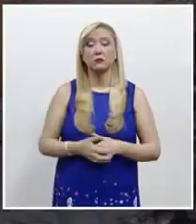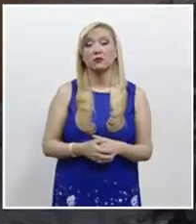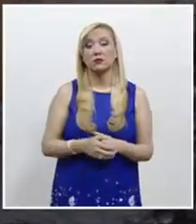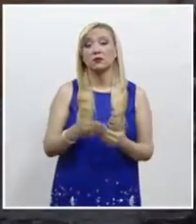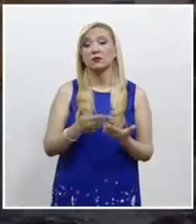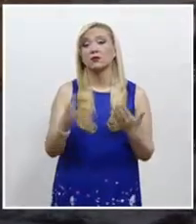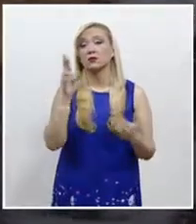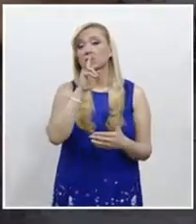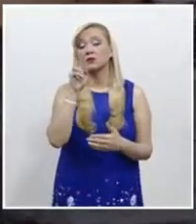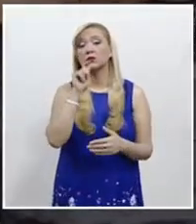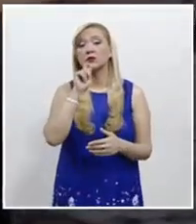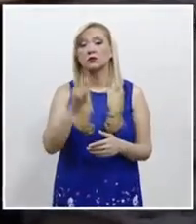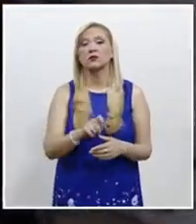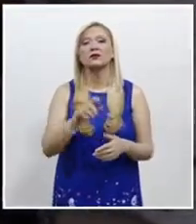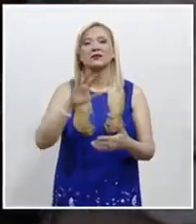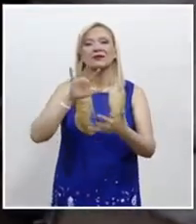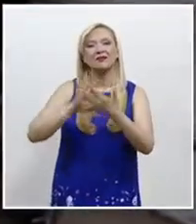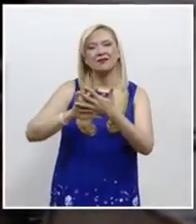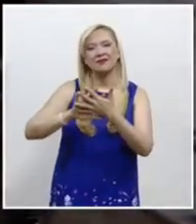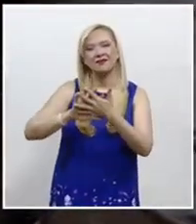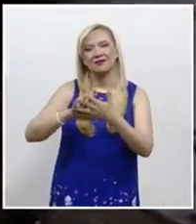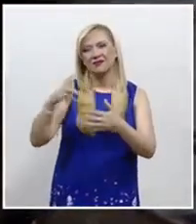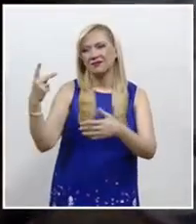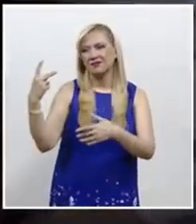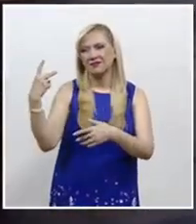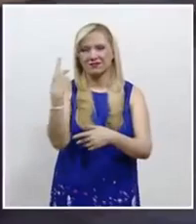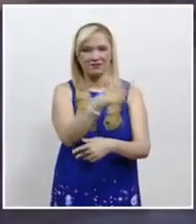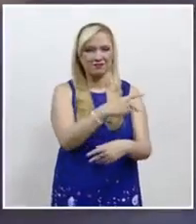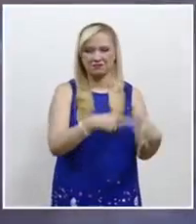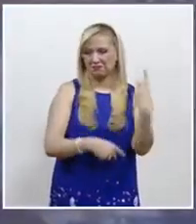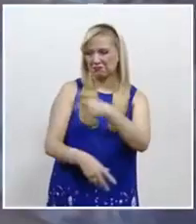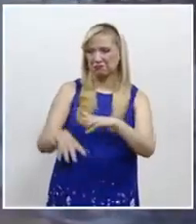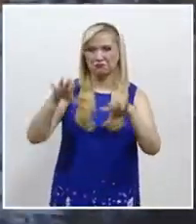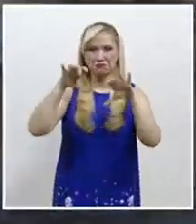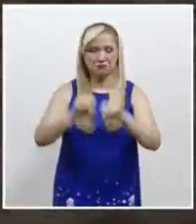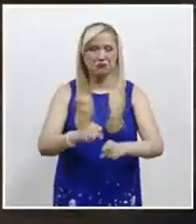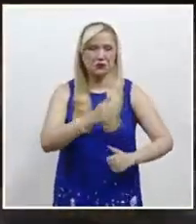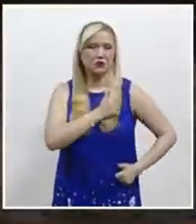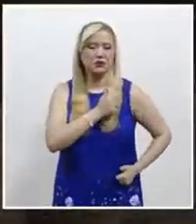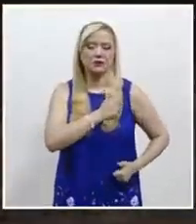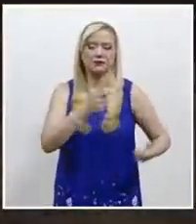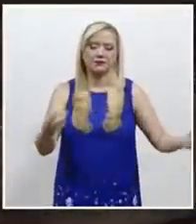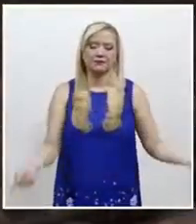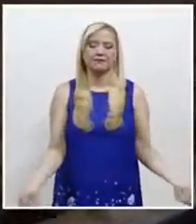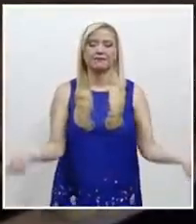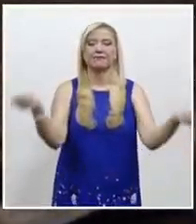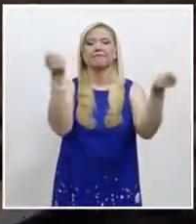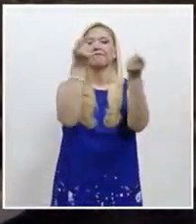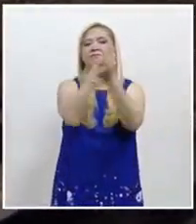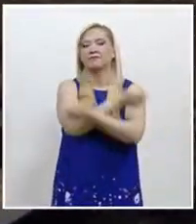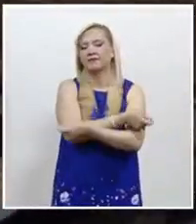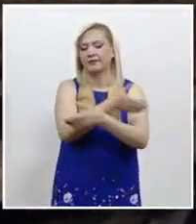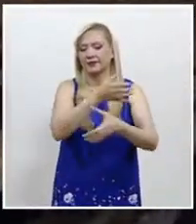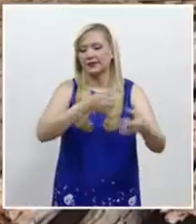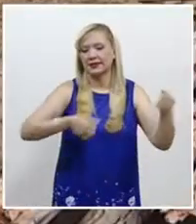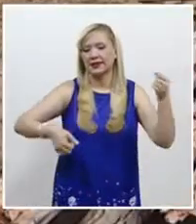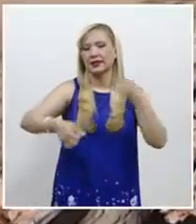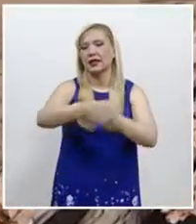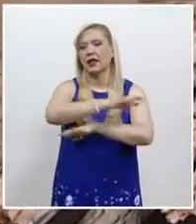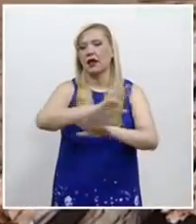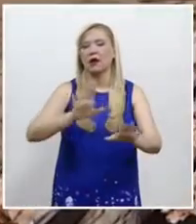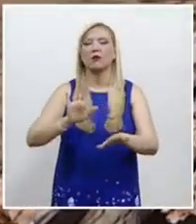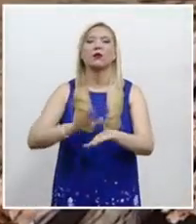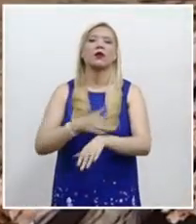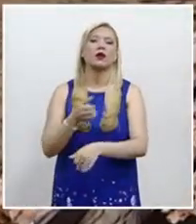nuevo intercambio de prisioneros, 40 efectivos rusos y 44 soldados ucranianos que presuntamente fueron